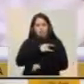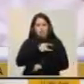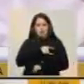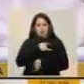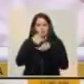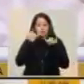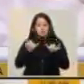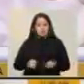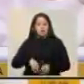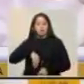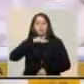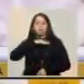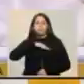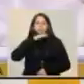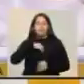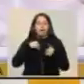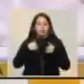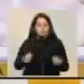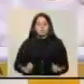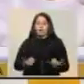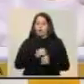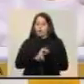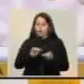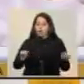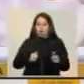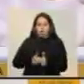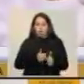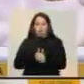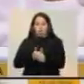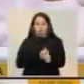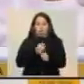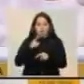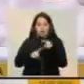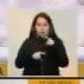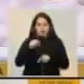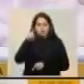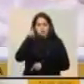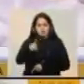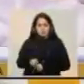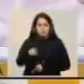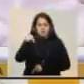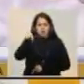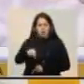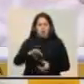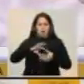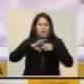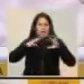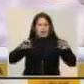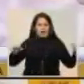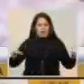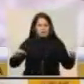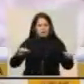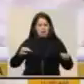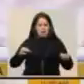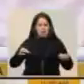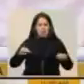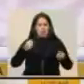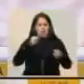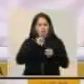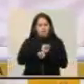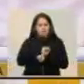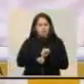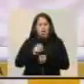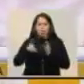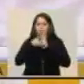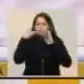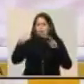los alumnos de la UNEFA estábamos cansados de esa persecución y es por eso que yo hoy estoy encadenado por un derecho a pensar